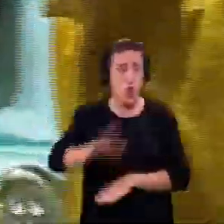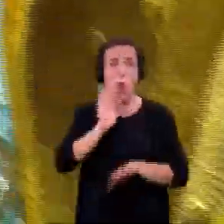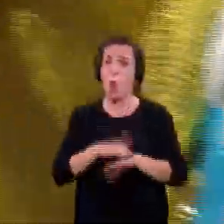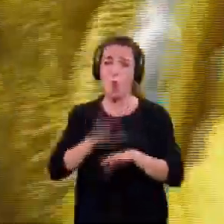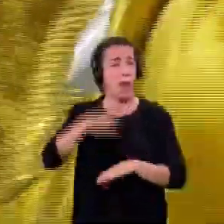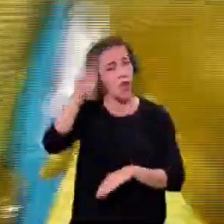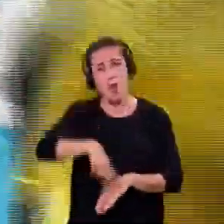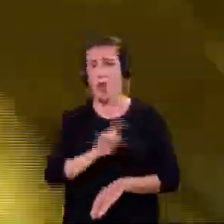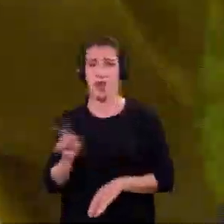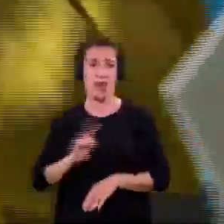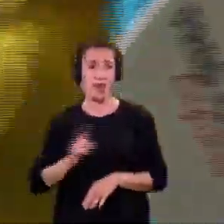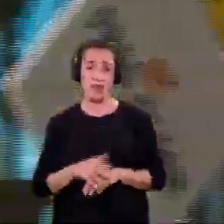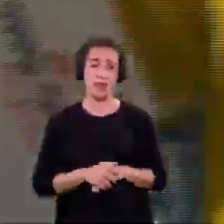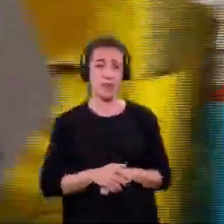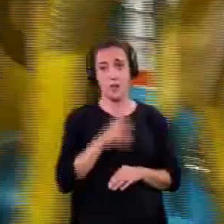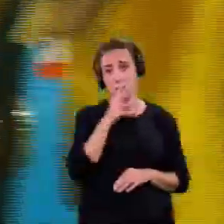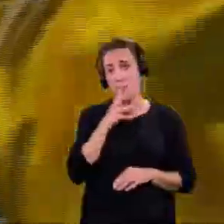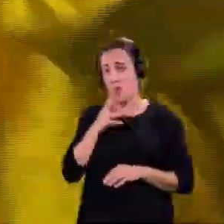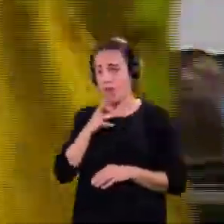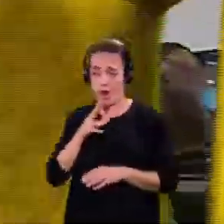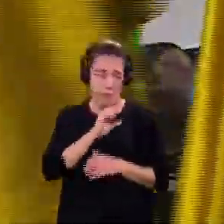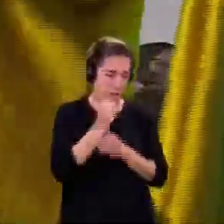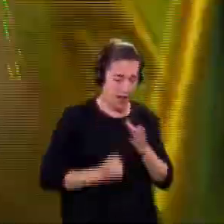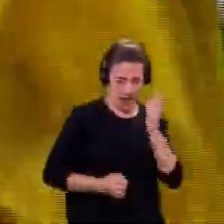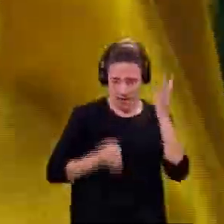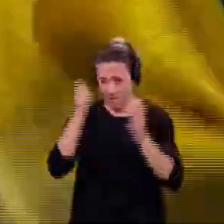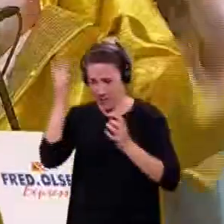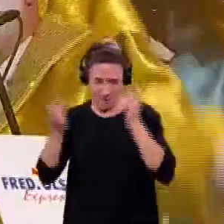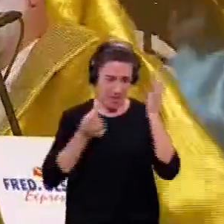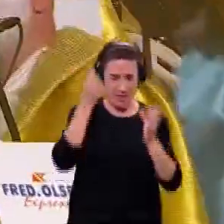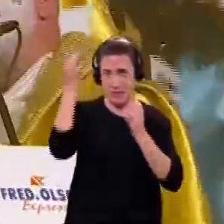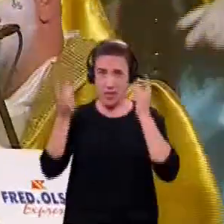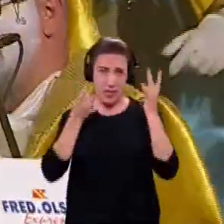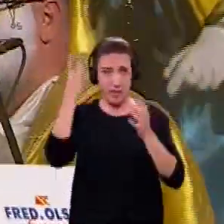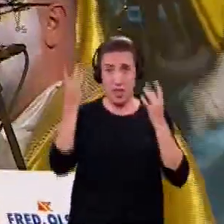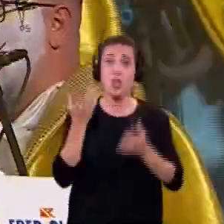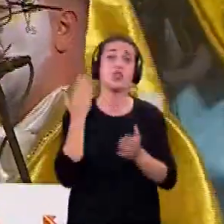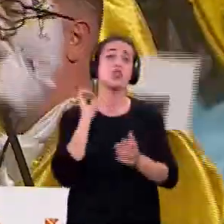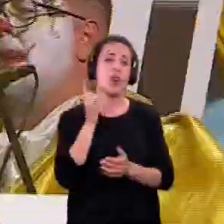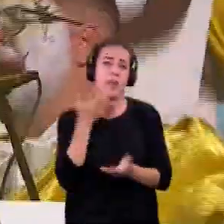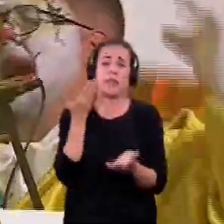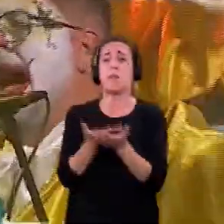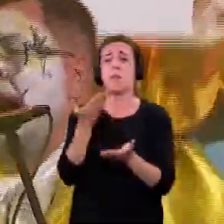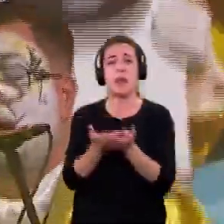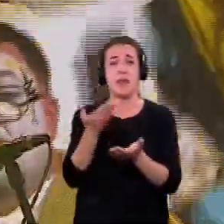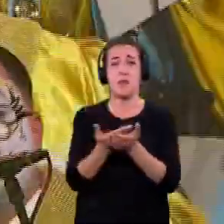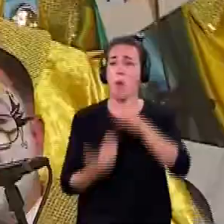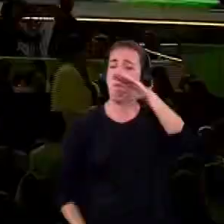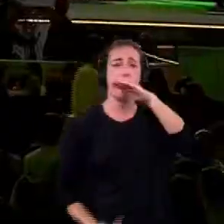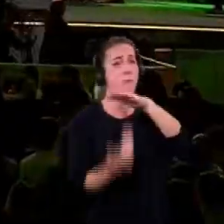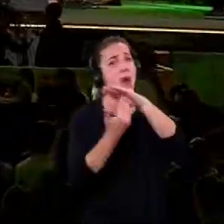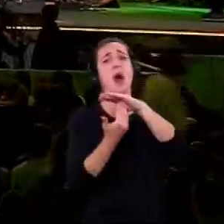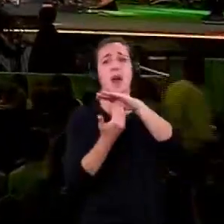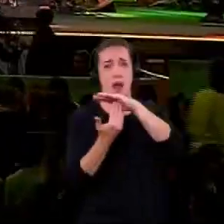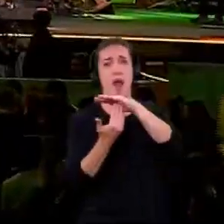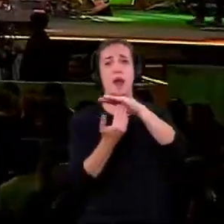culpa de toda esa mierda que inventas tú solo. Solo le pedimos parar,